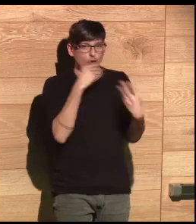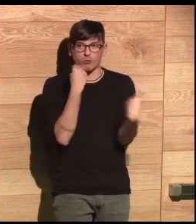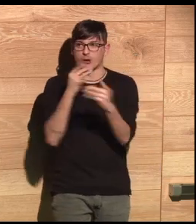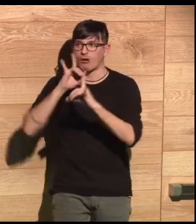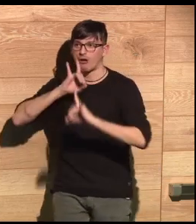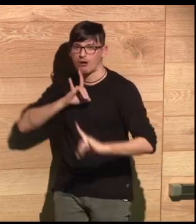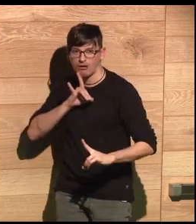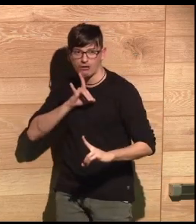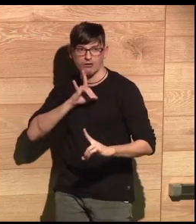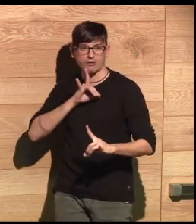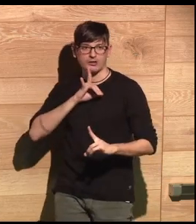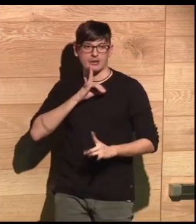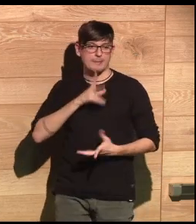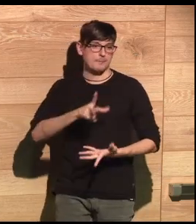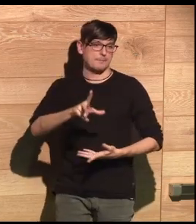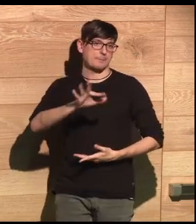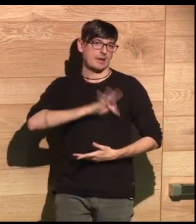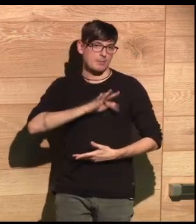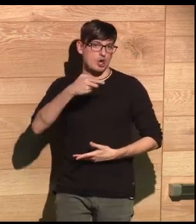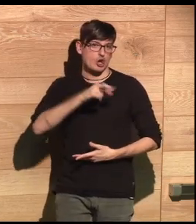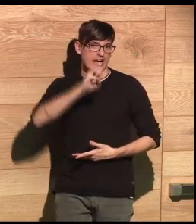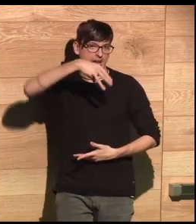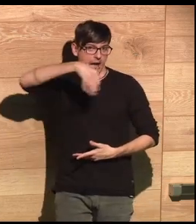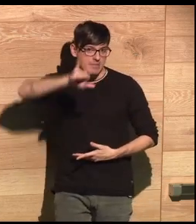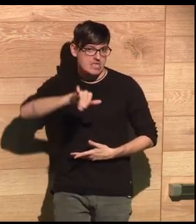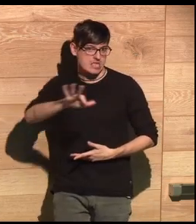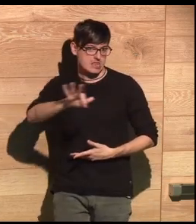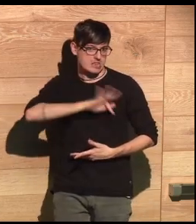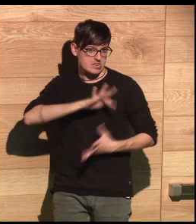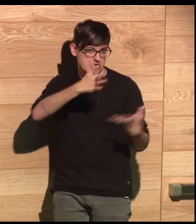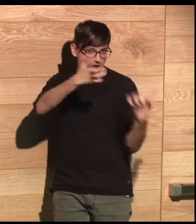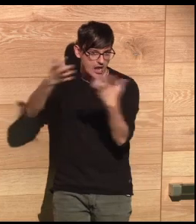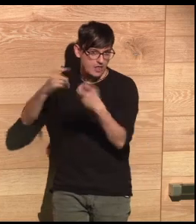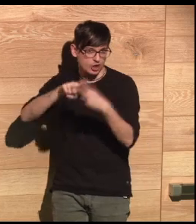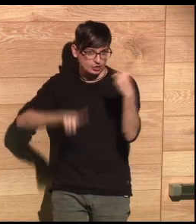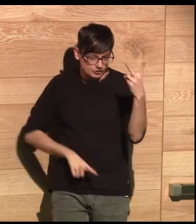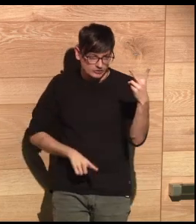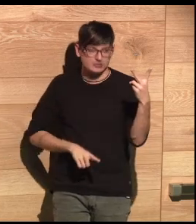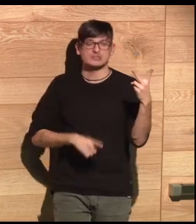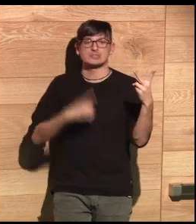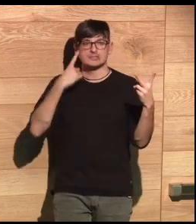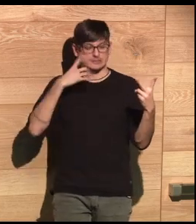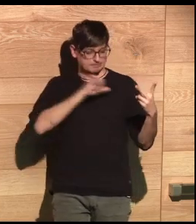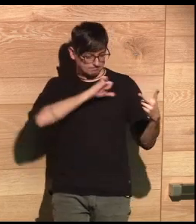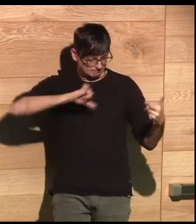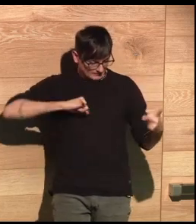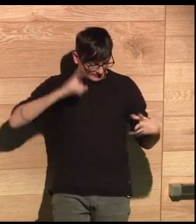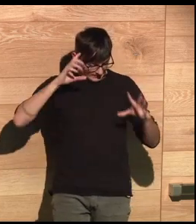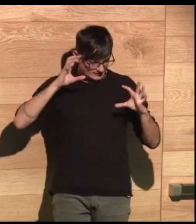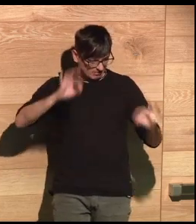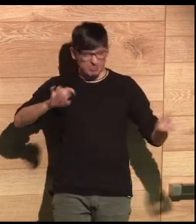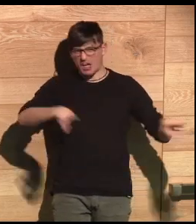Y hasta 2 Grammy ganó. Espero que esto te aliente a creer siempre en ti misma. A pesar de lo que digan, mira